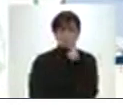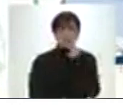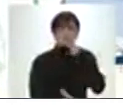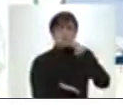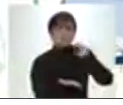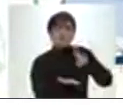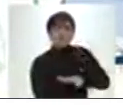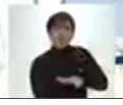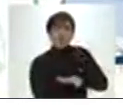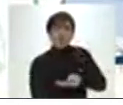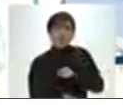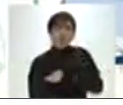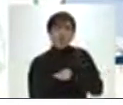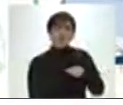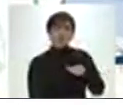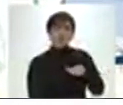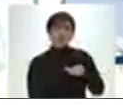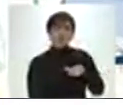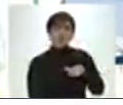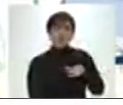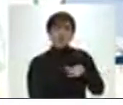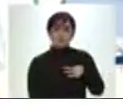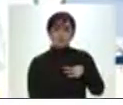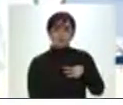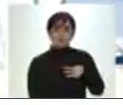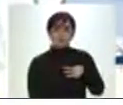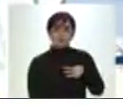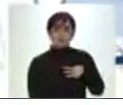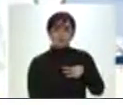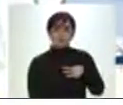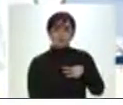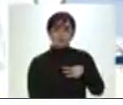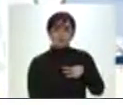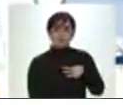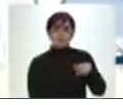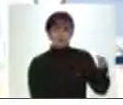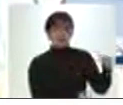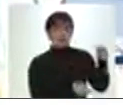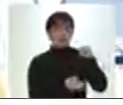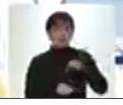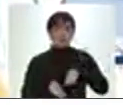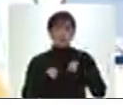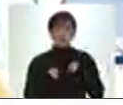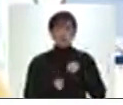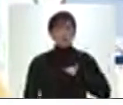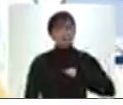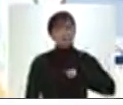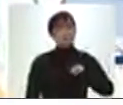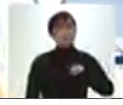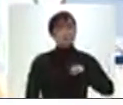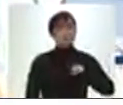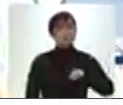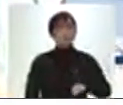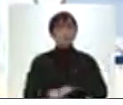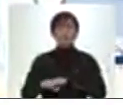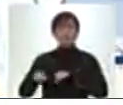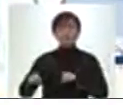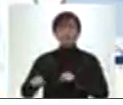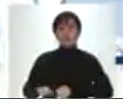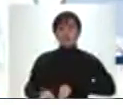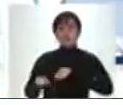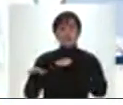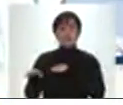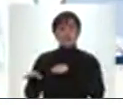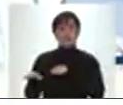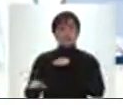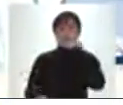gabinete político, en una suerte, a mi juicio, casi paradojal, asumen que siempre han estado de acuerdo con la decisión del presidente de acudir al